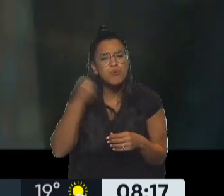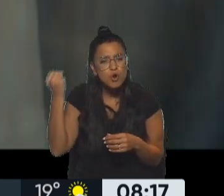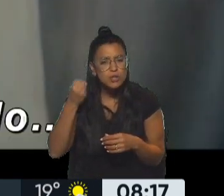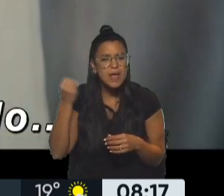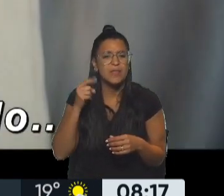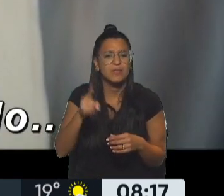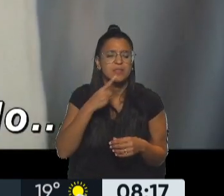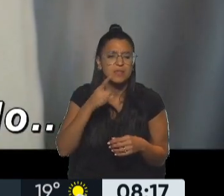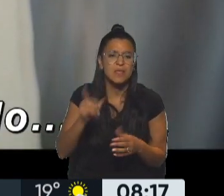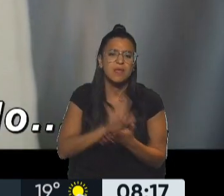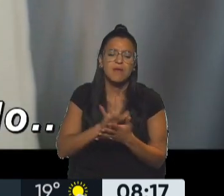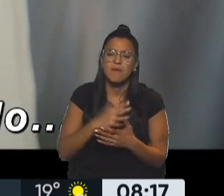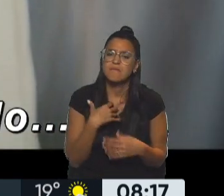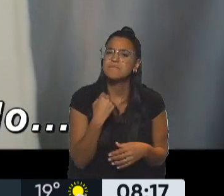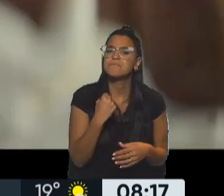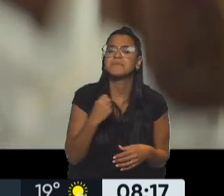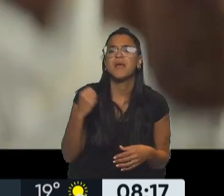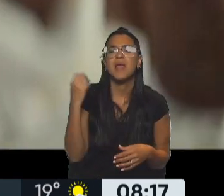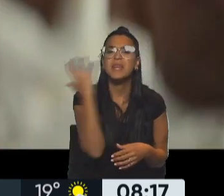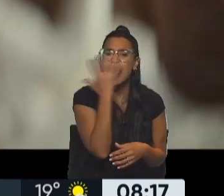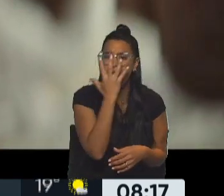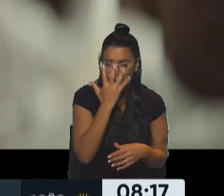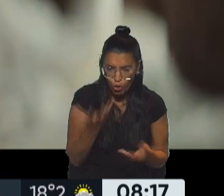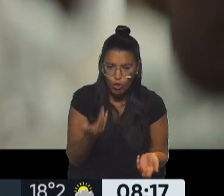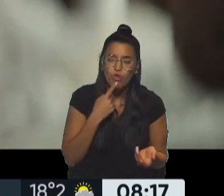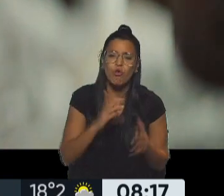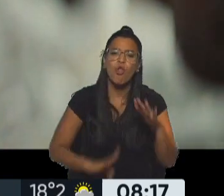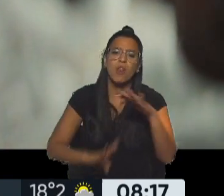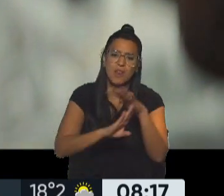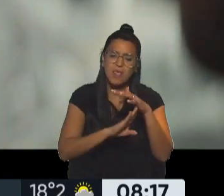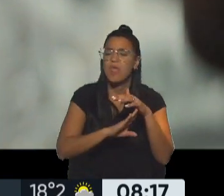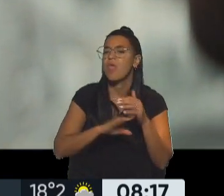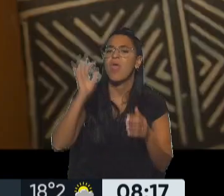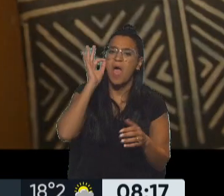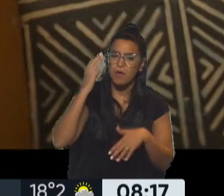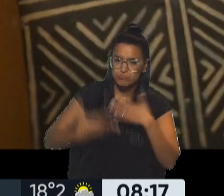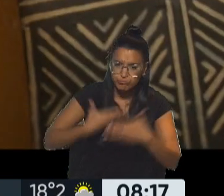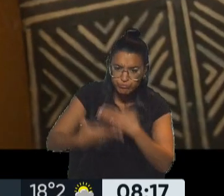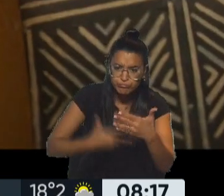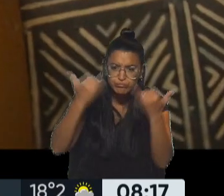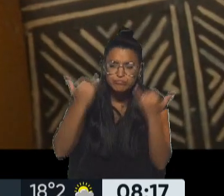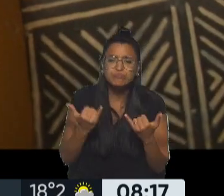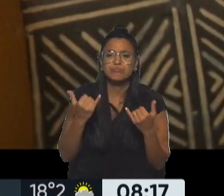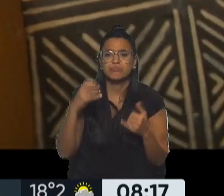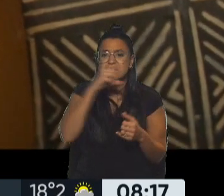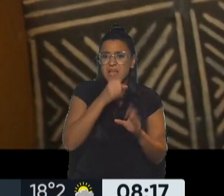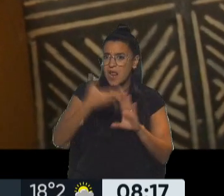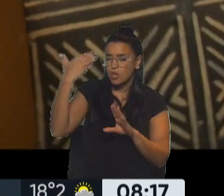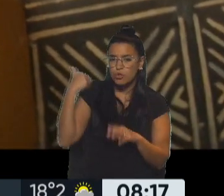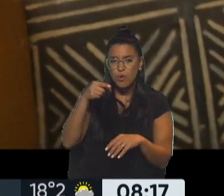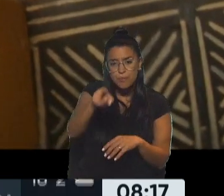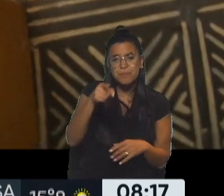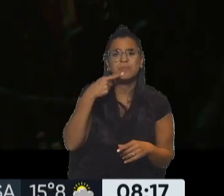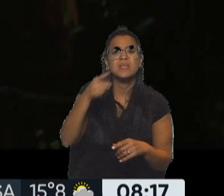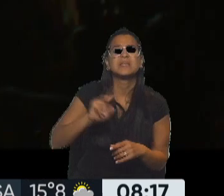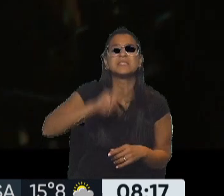se esperaba que hubiera un superhéroe negro. Y que además era líder de una comunidad africana súper desarrollada que había permanecido en secreto. Este capítulo,